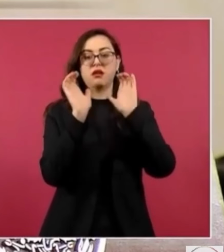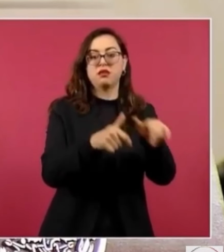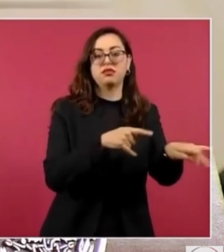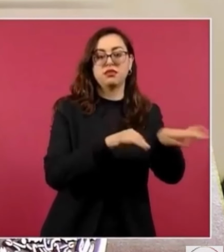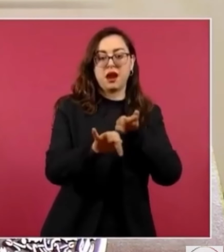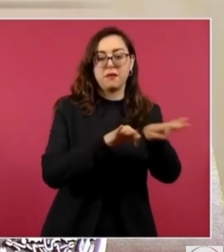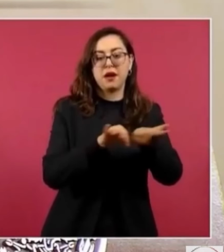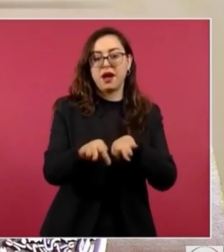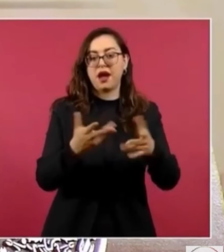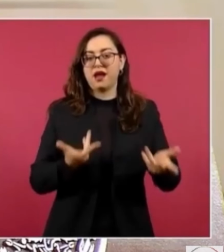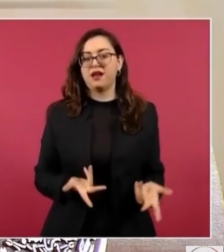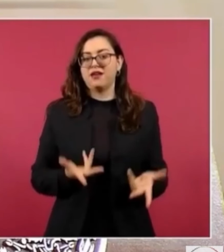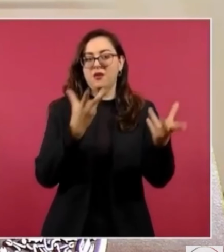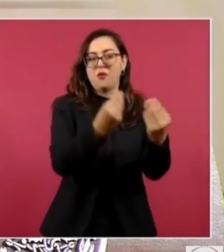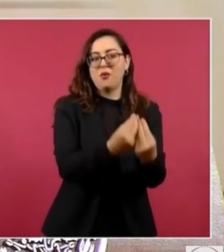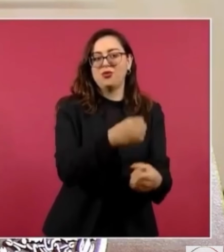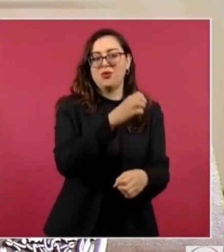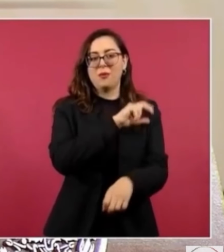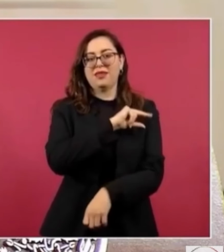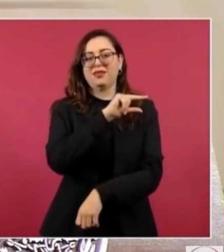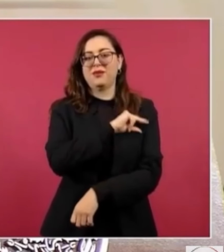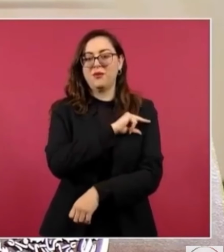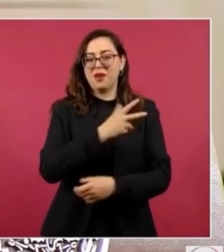Se fue a trabajar de asesor.